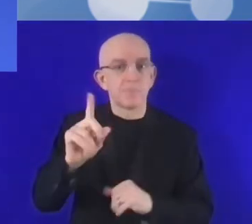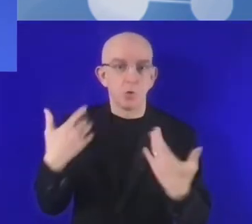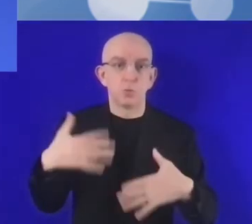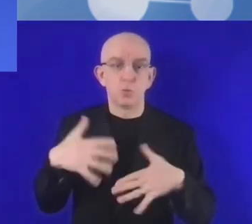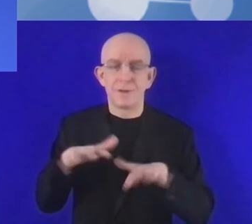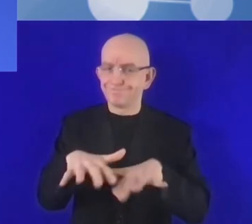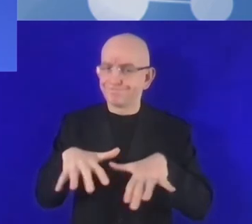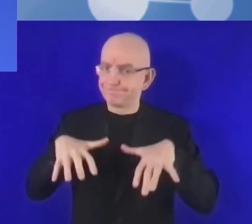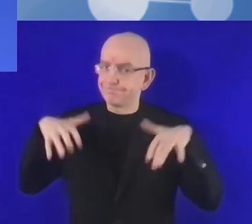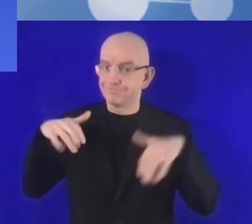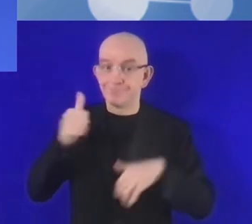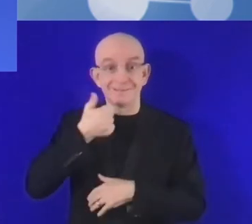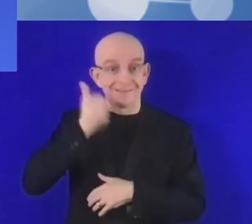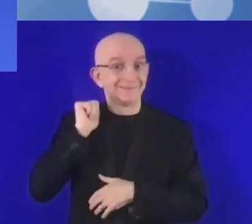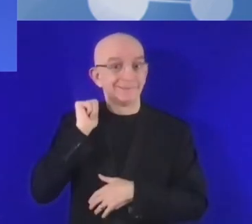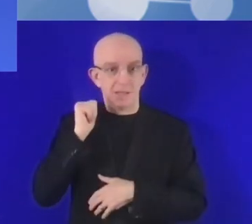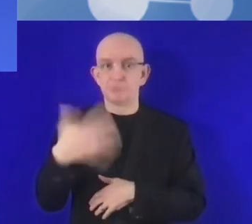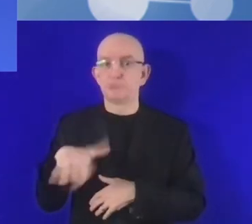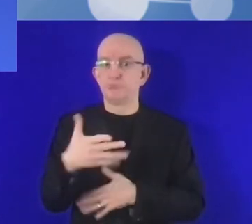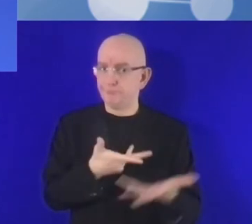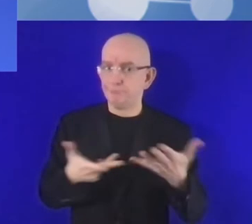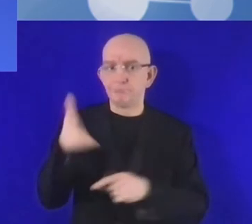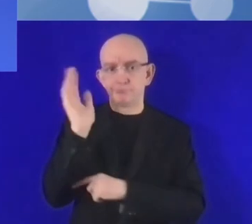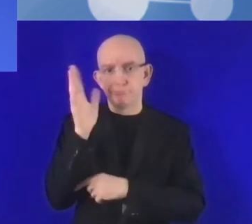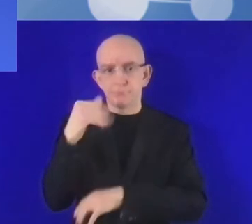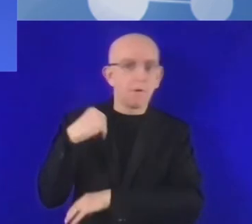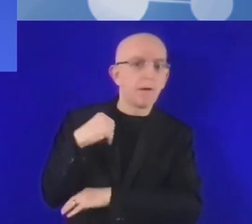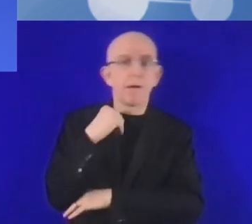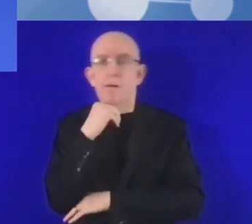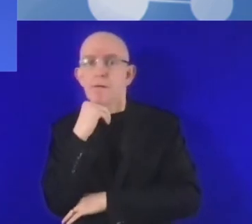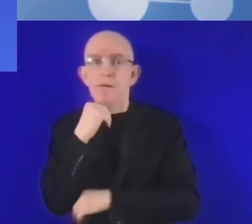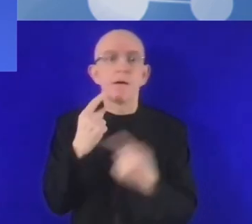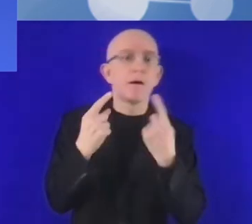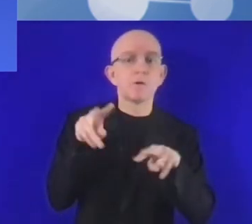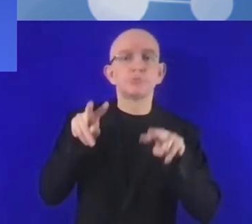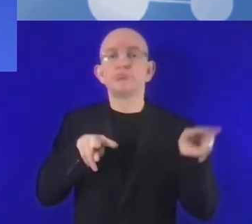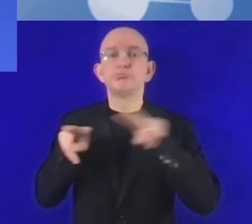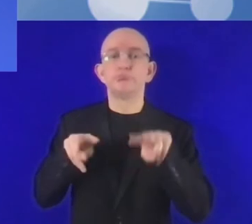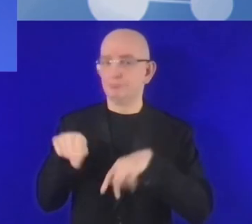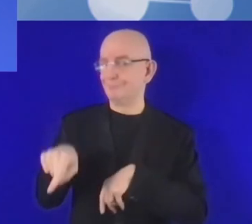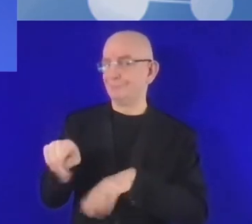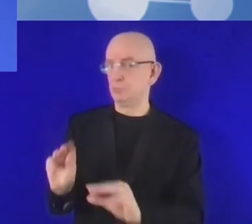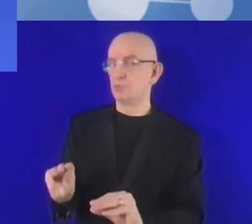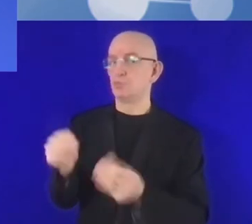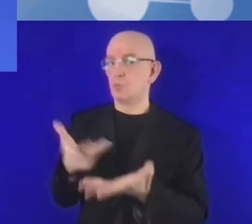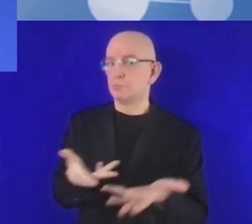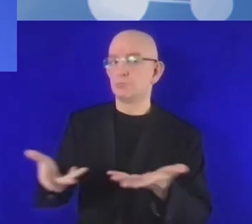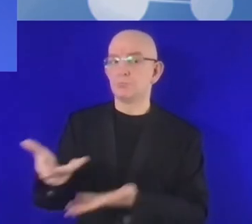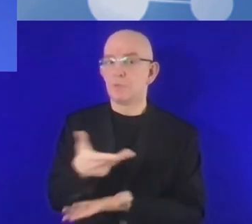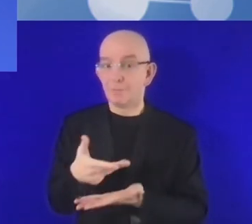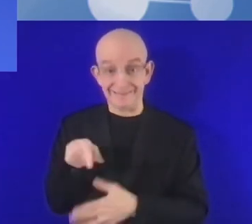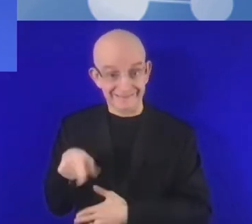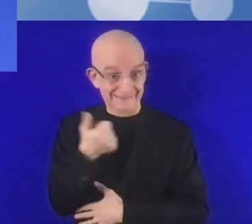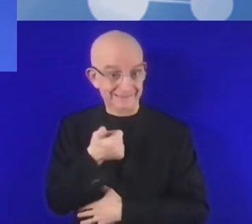de aquel evento. Fue la primera jornada de nuestra cumbre que fue finalizada con un fantástico